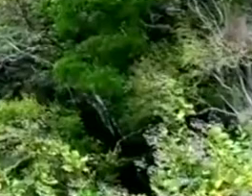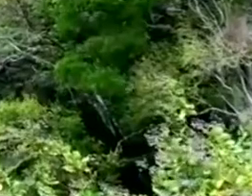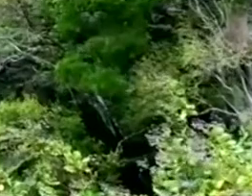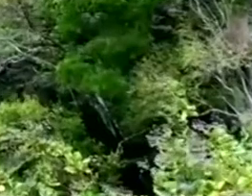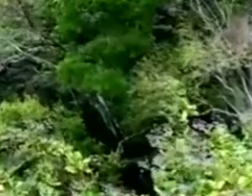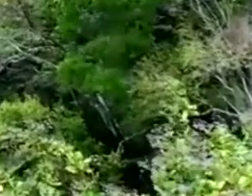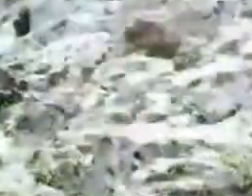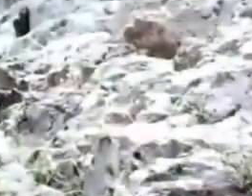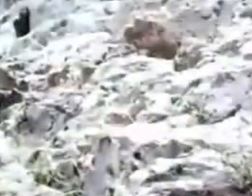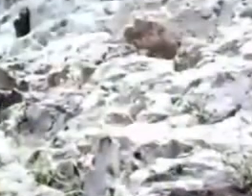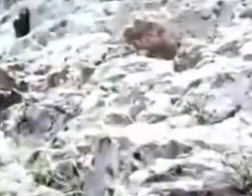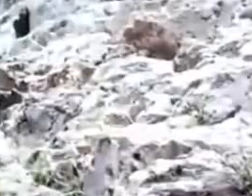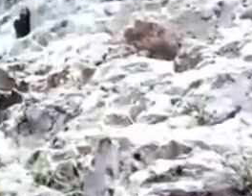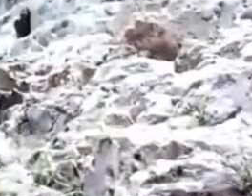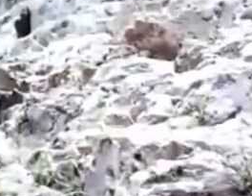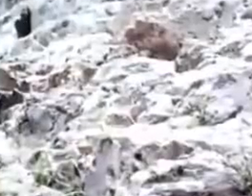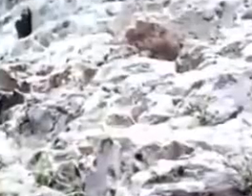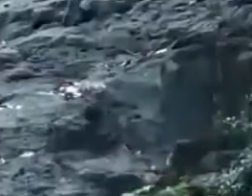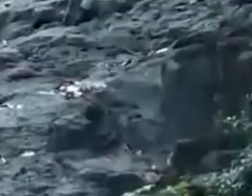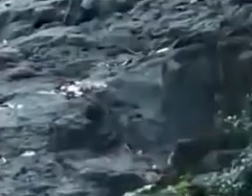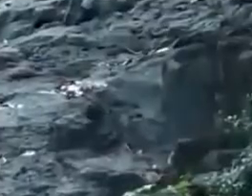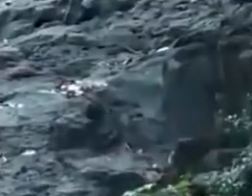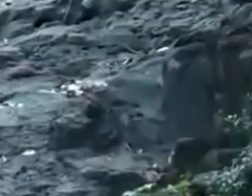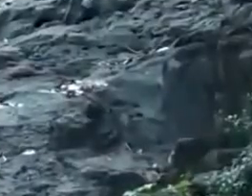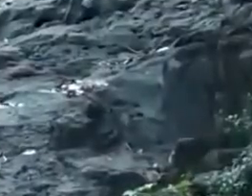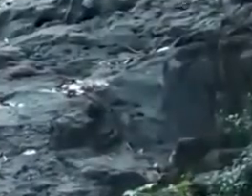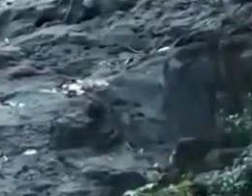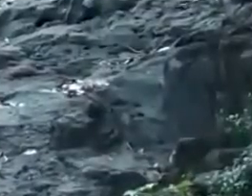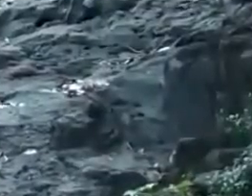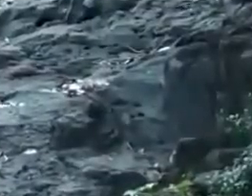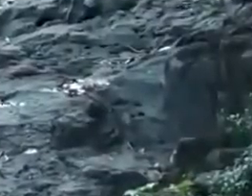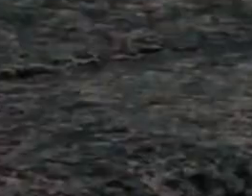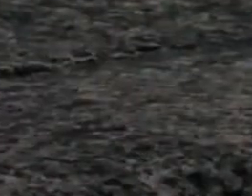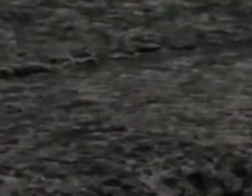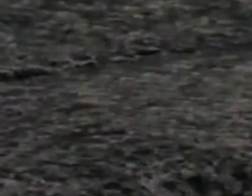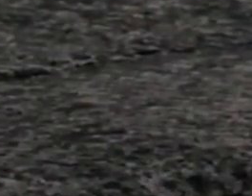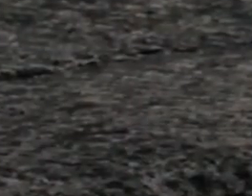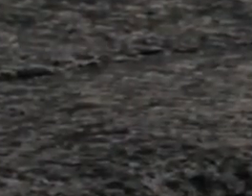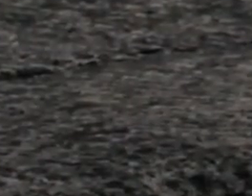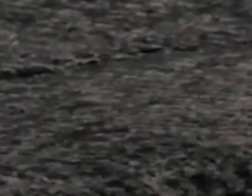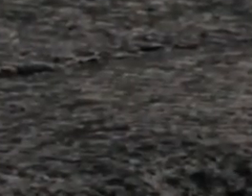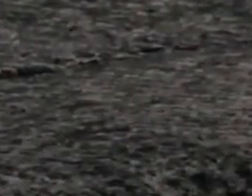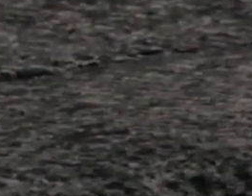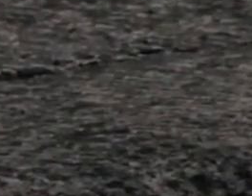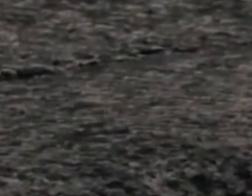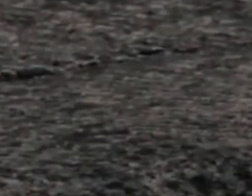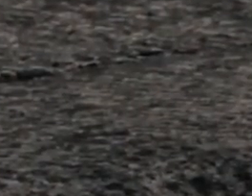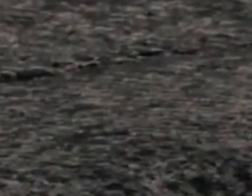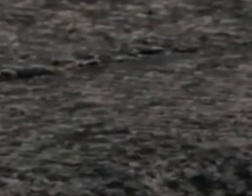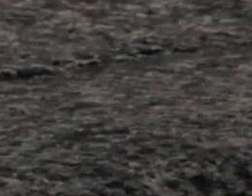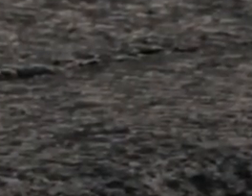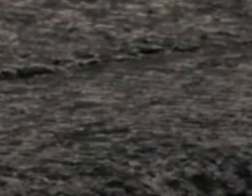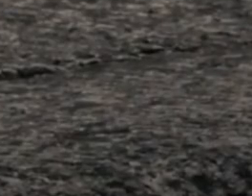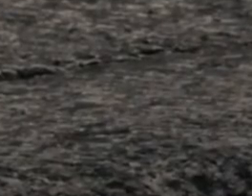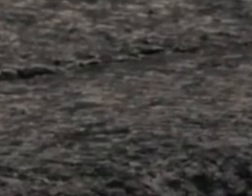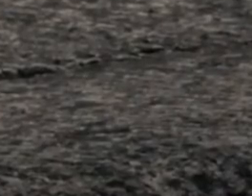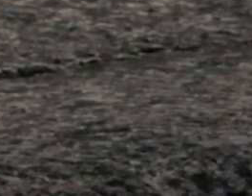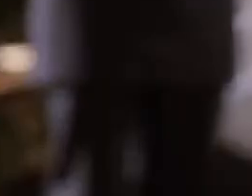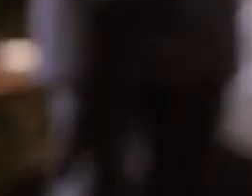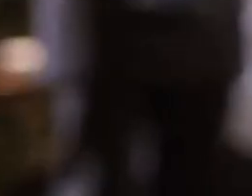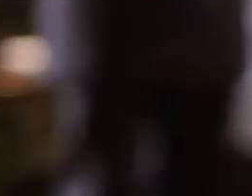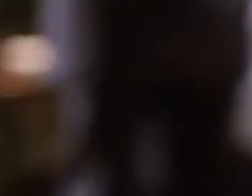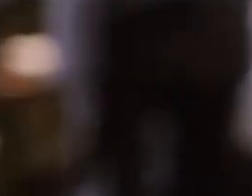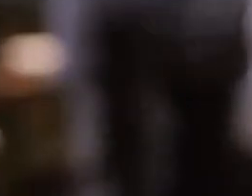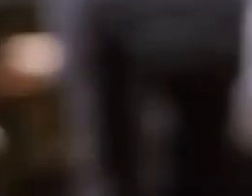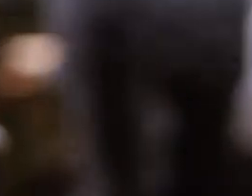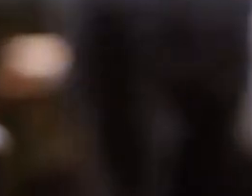Naturales establece en su artículo 133 que es prohibido fumar en lugares públicos cerrados. Cines, teatros,